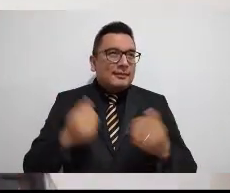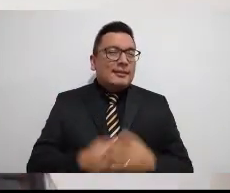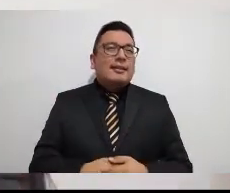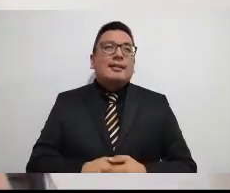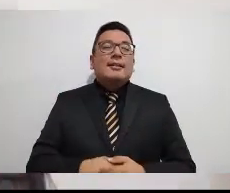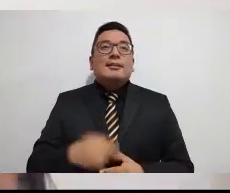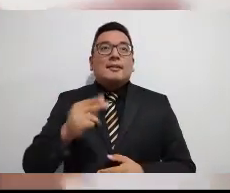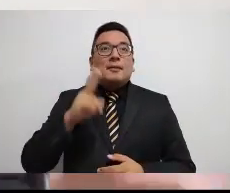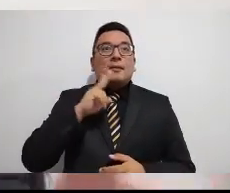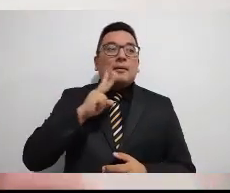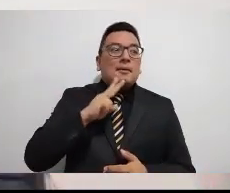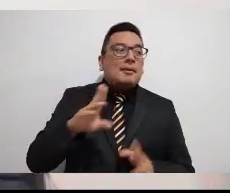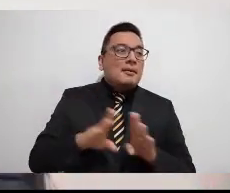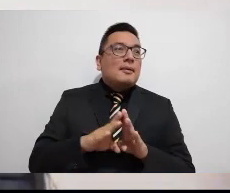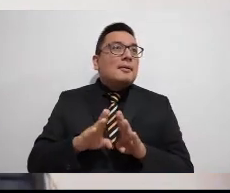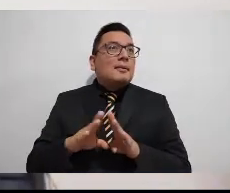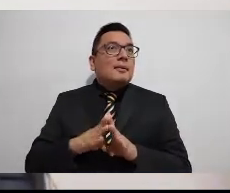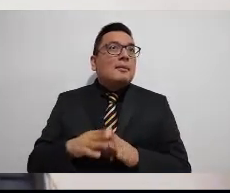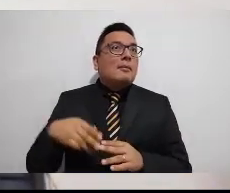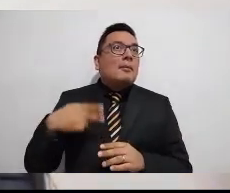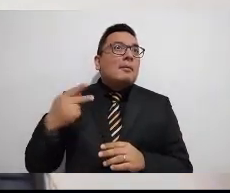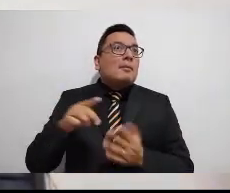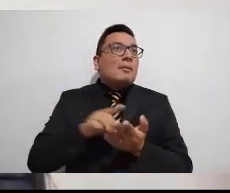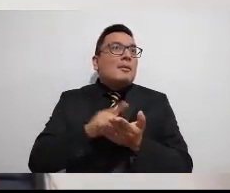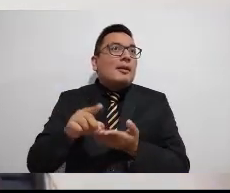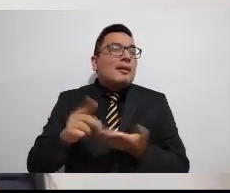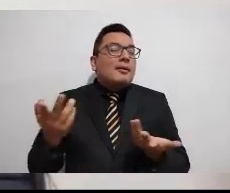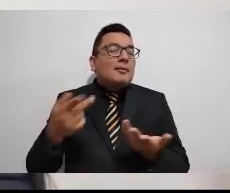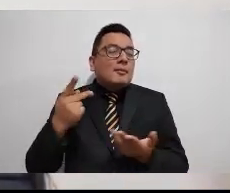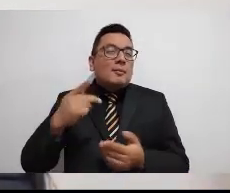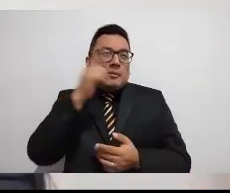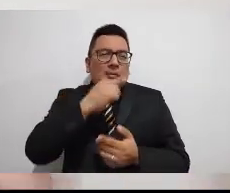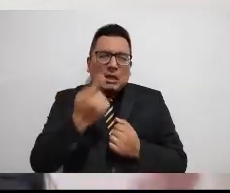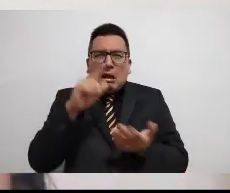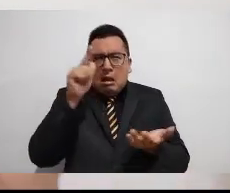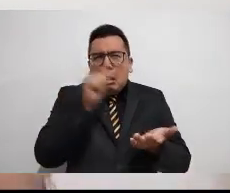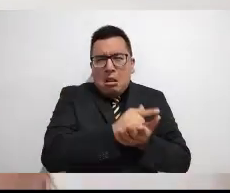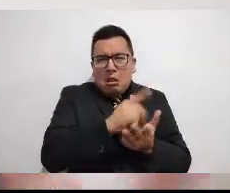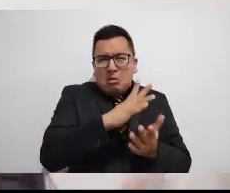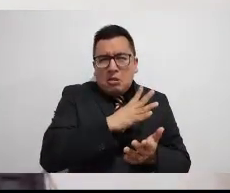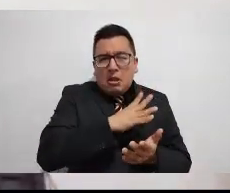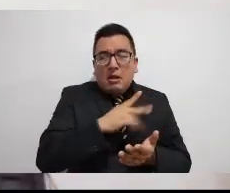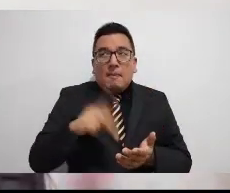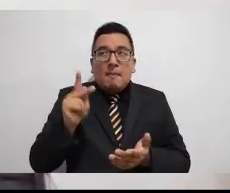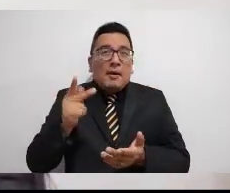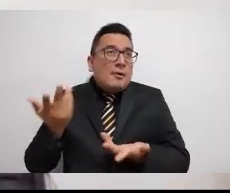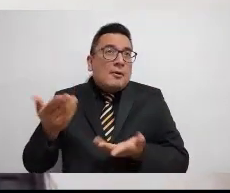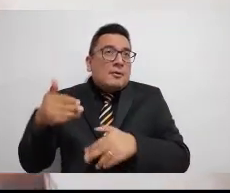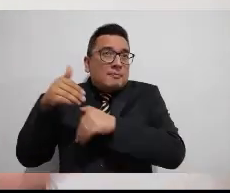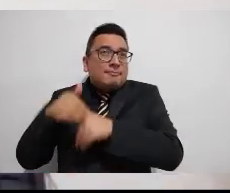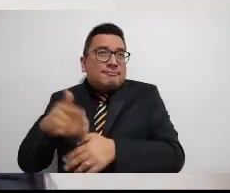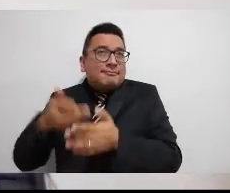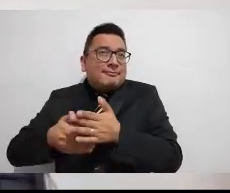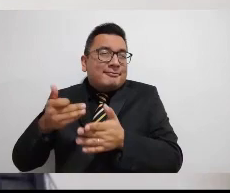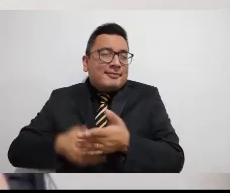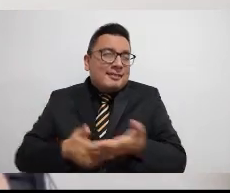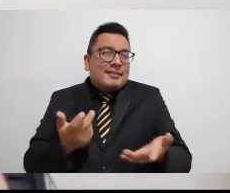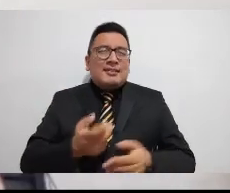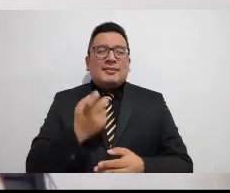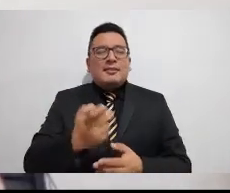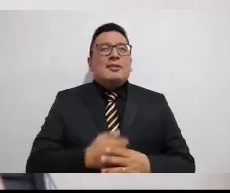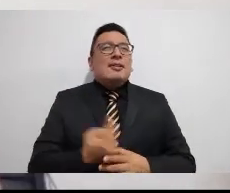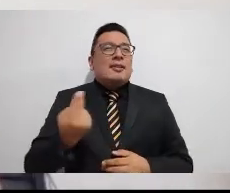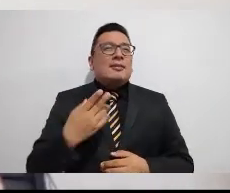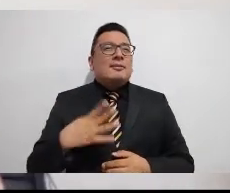los mecanismos para el tema de garantizar los derechos lingüísticos. Porque en la ley estaba, pero operativamente no existe. Y creo que ese es